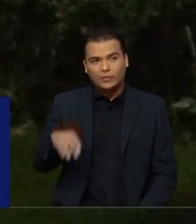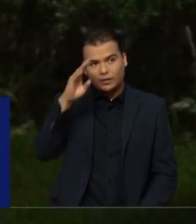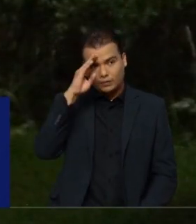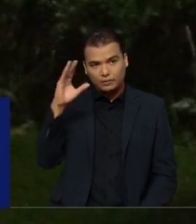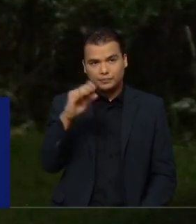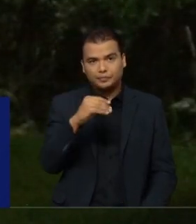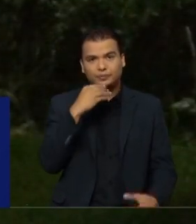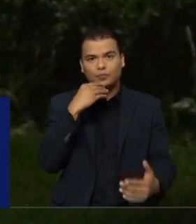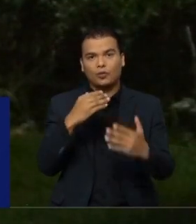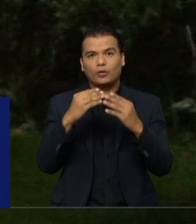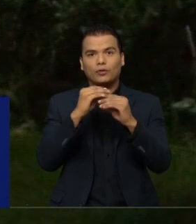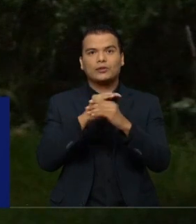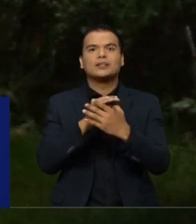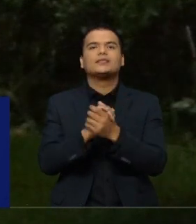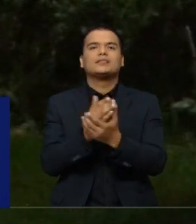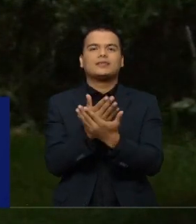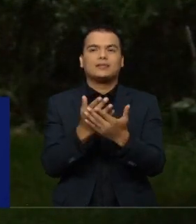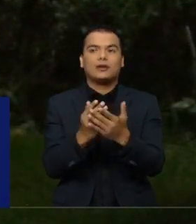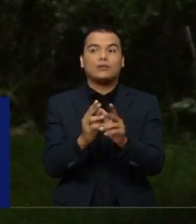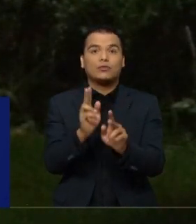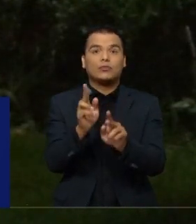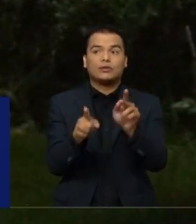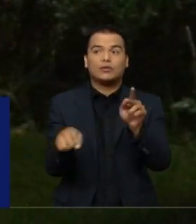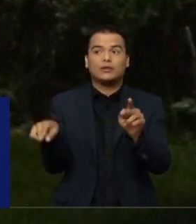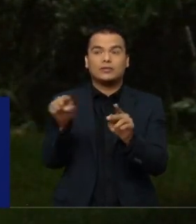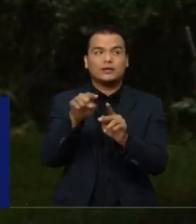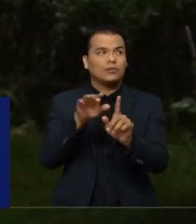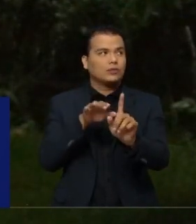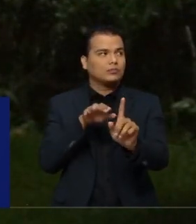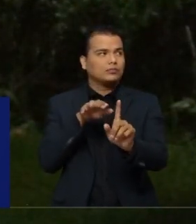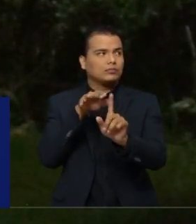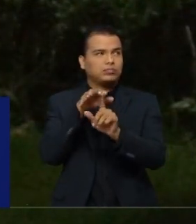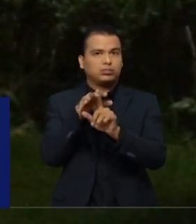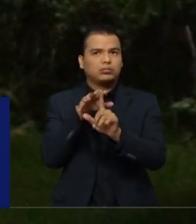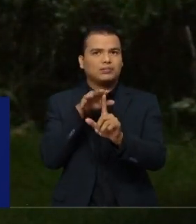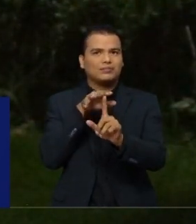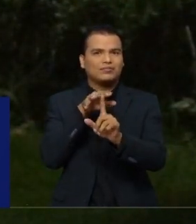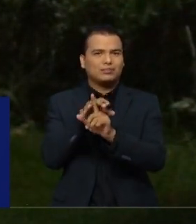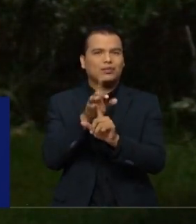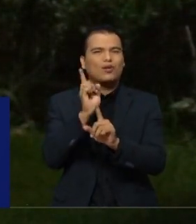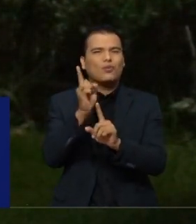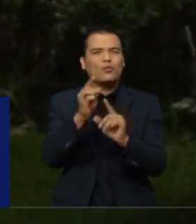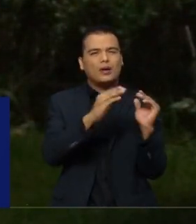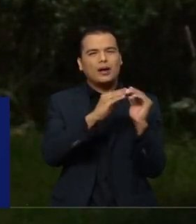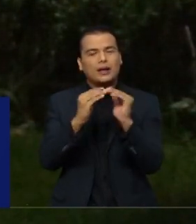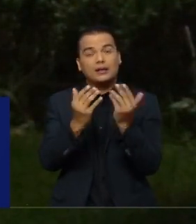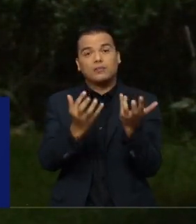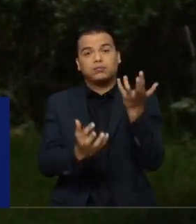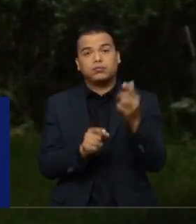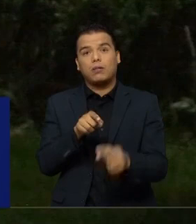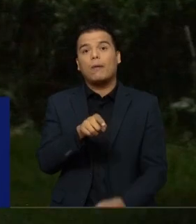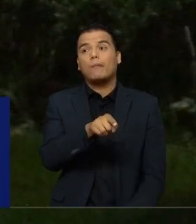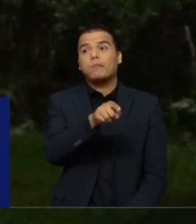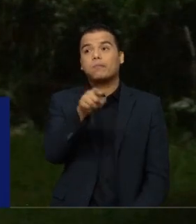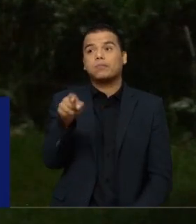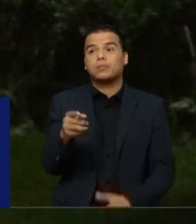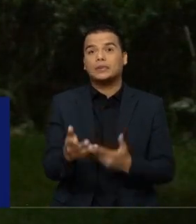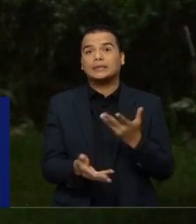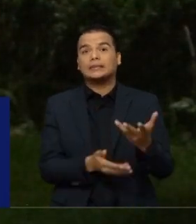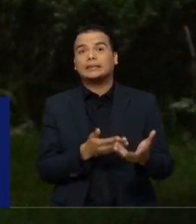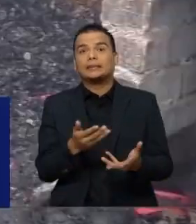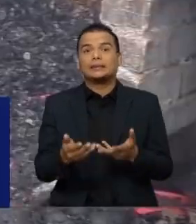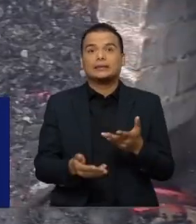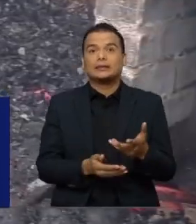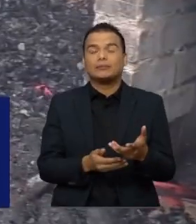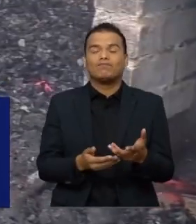Continúa el drama para las 21 personas afectadas con el incendio que se originó al norte de la ciudad de Popayán. Hoy recibieron enseres para mitigar la